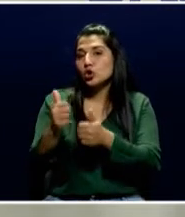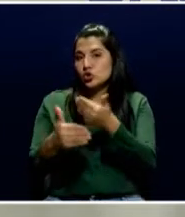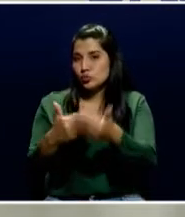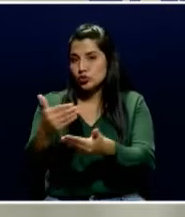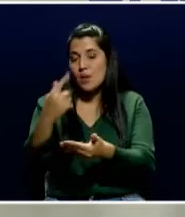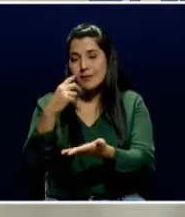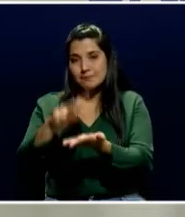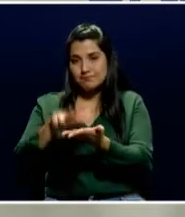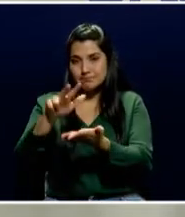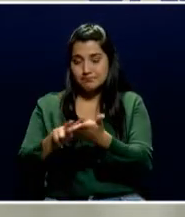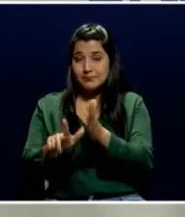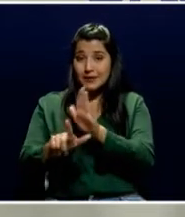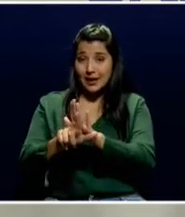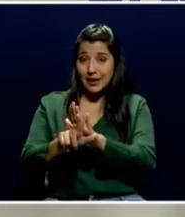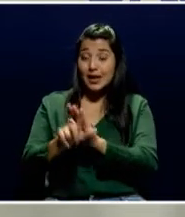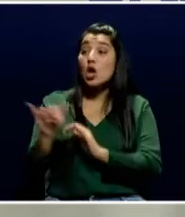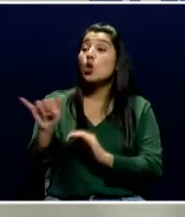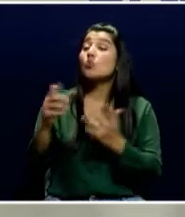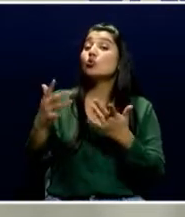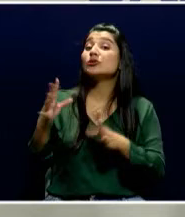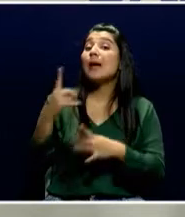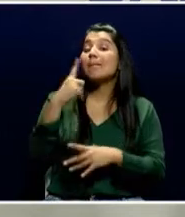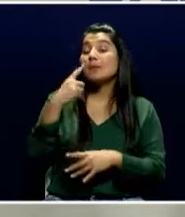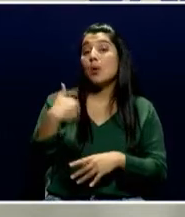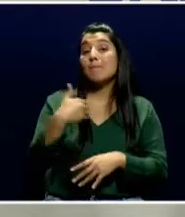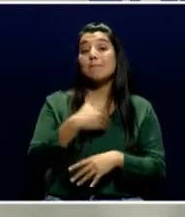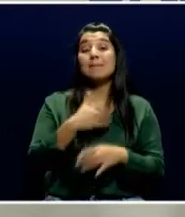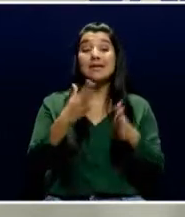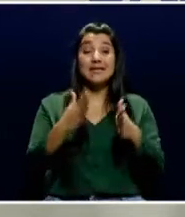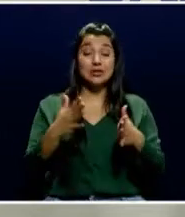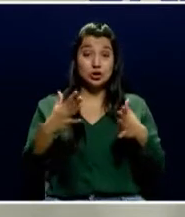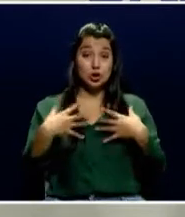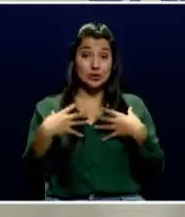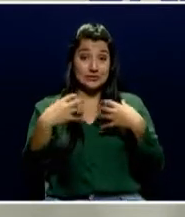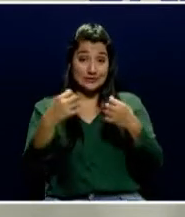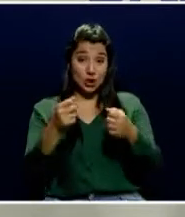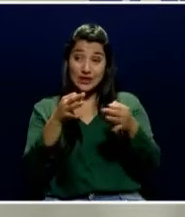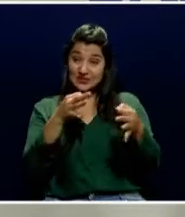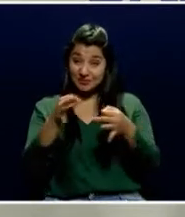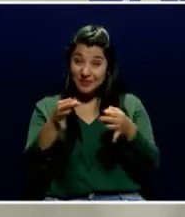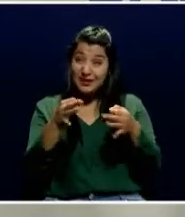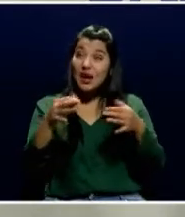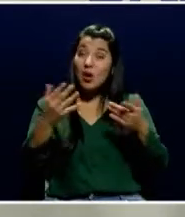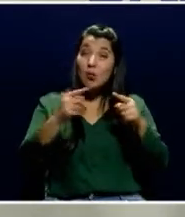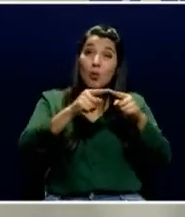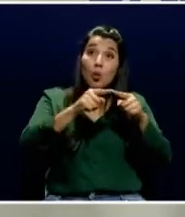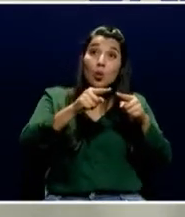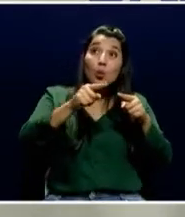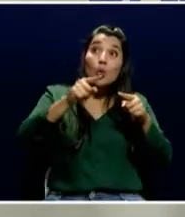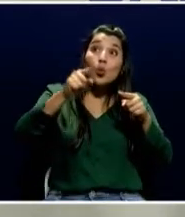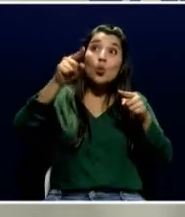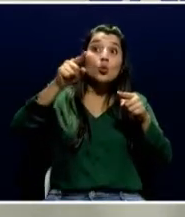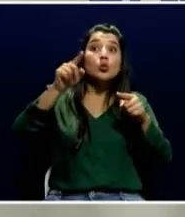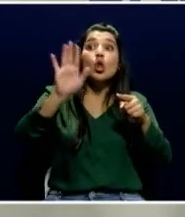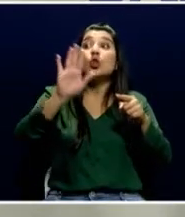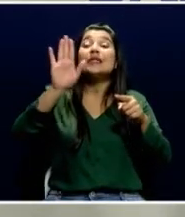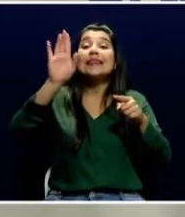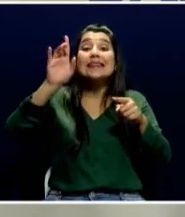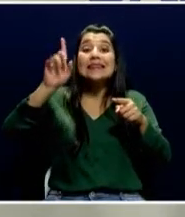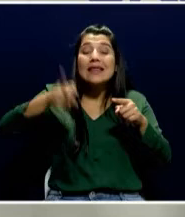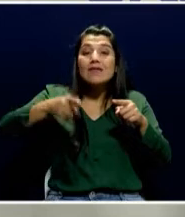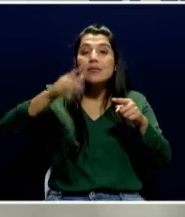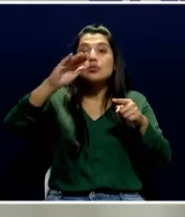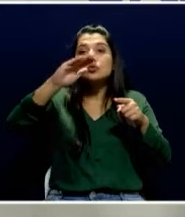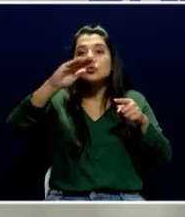visto cómo el ministro de Salud describe la curva, esta famosa, la curva, y de aplanar la curva para poder hacer el manejo de